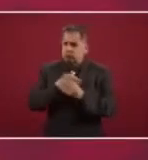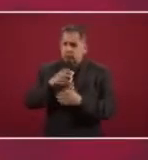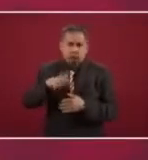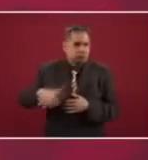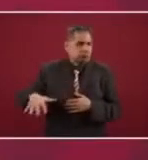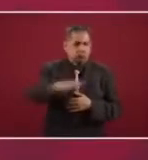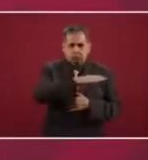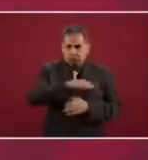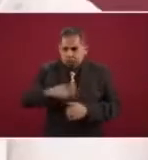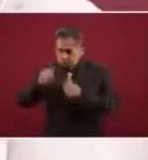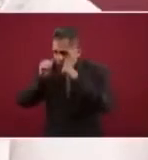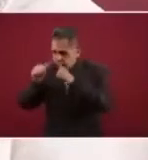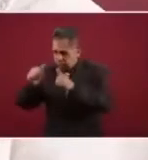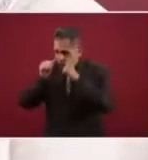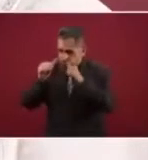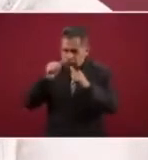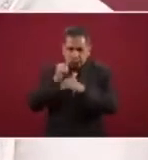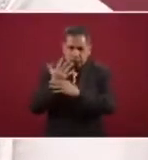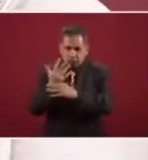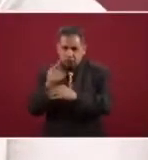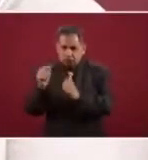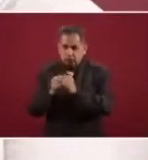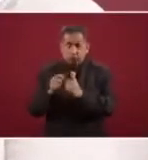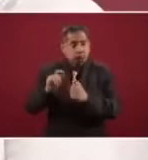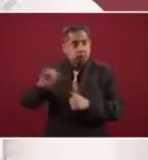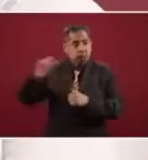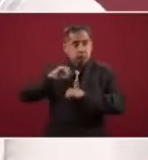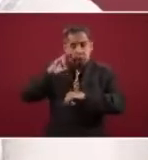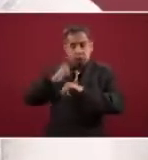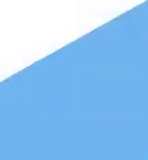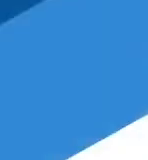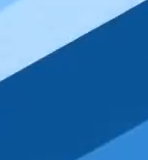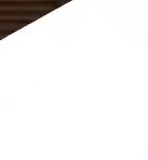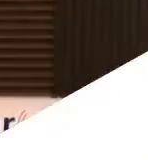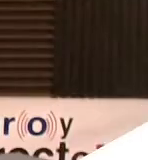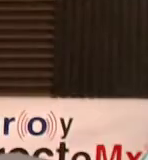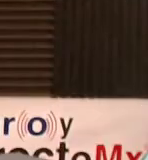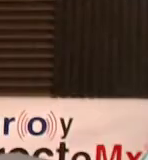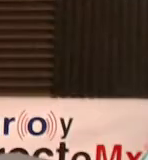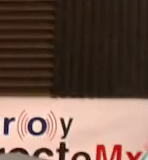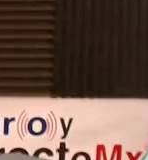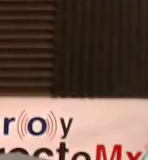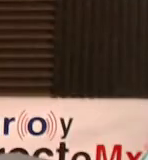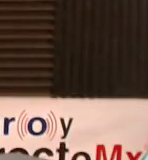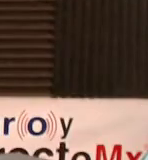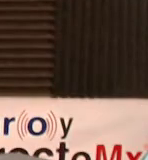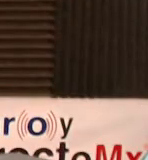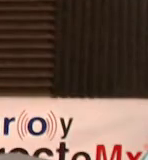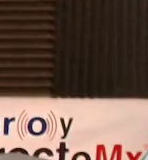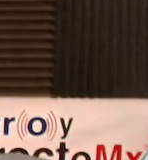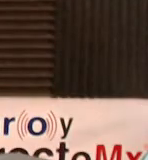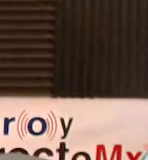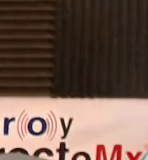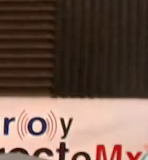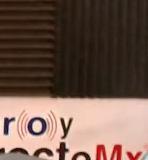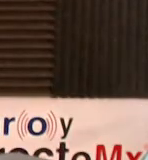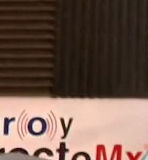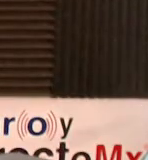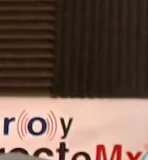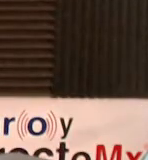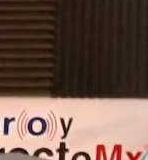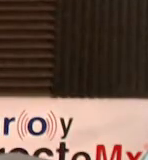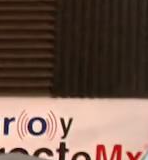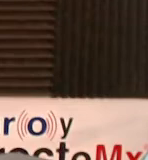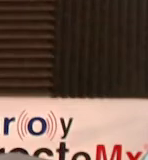nuestras comunidades a través de sus propias autoridades e instituciones bueno pues ahí están las